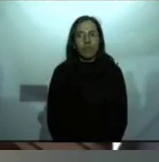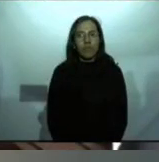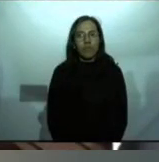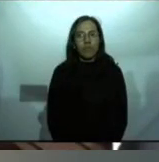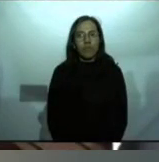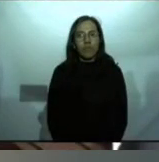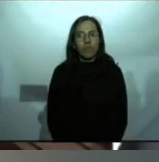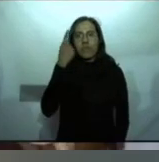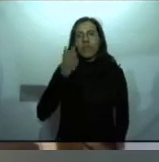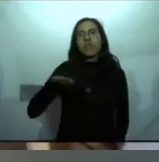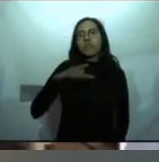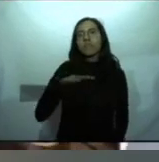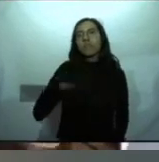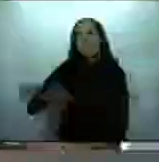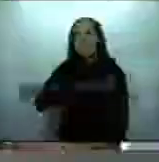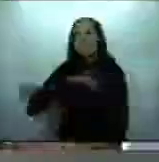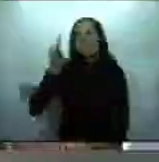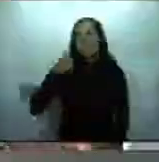Levante la mano.